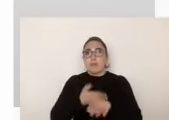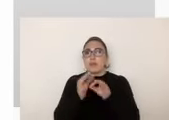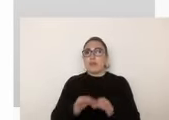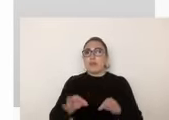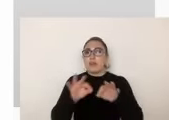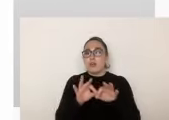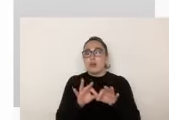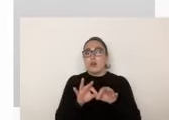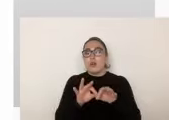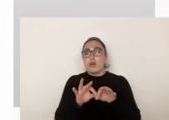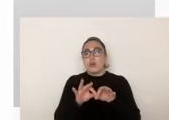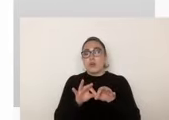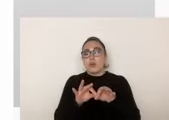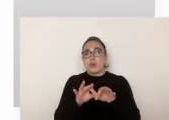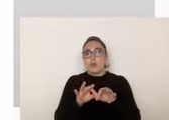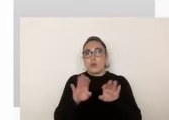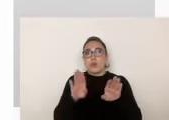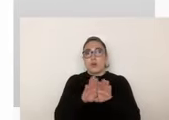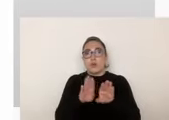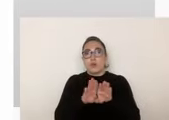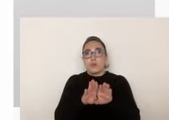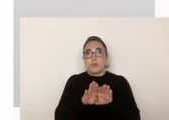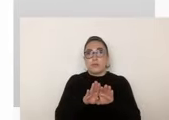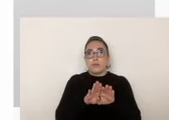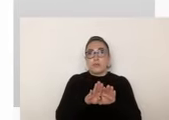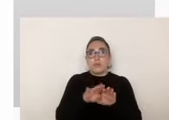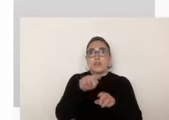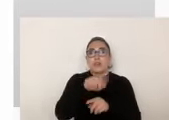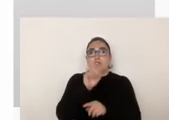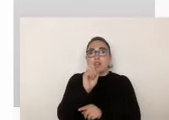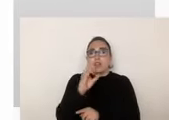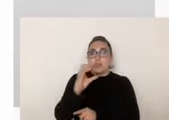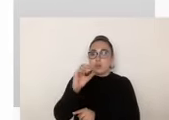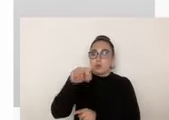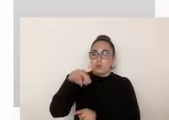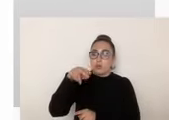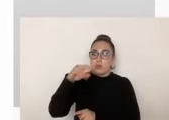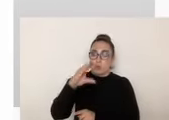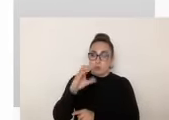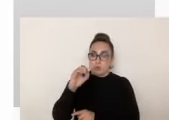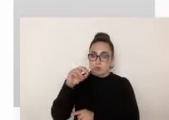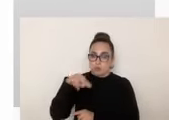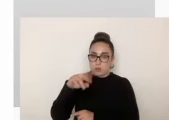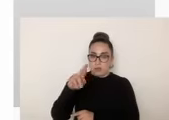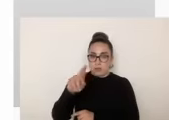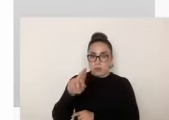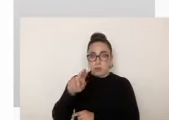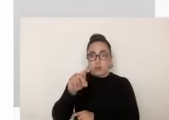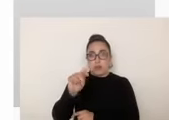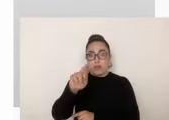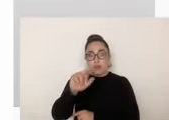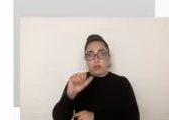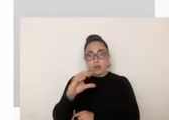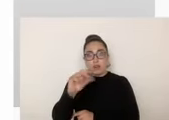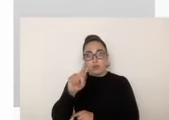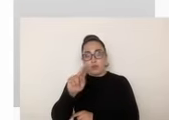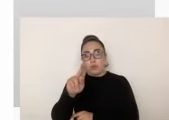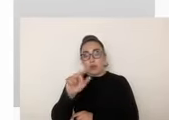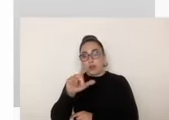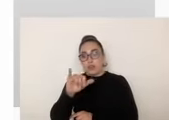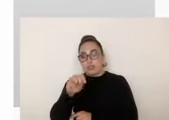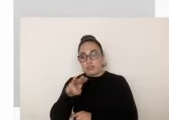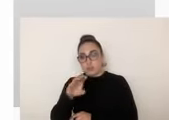sea kantiano o hobbesiano. El contractualismo sería el kantiano y en la actualidad el modelo de Scanlon.